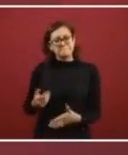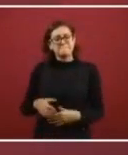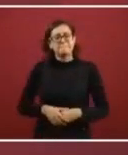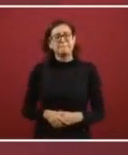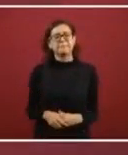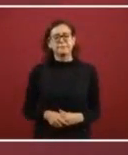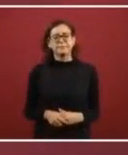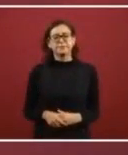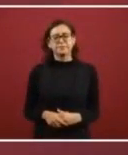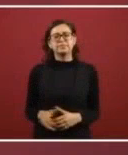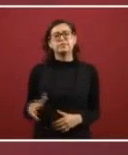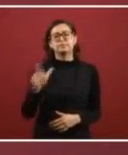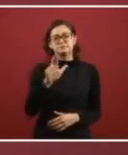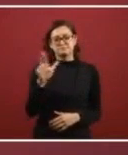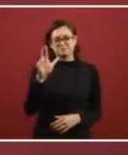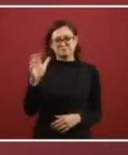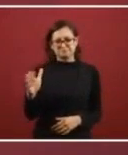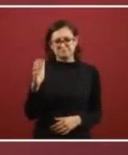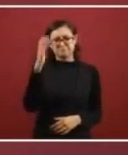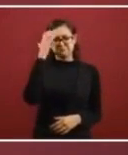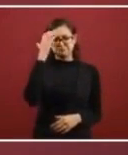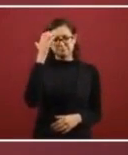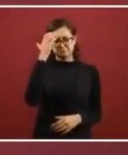Reconocimiento a